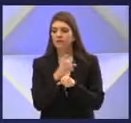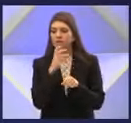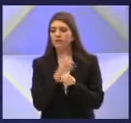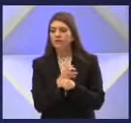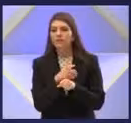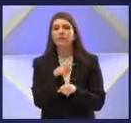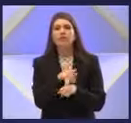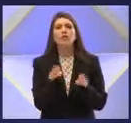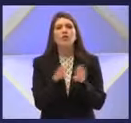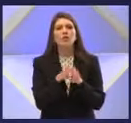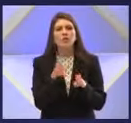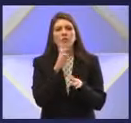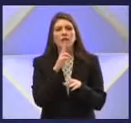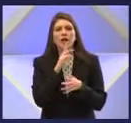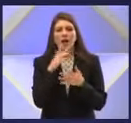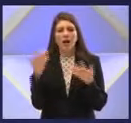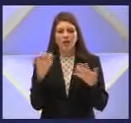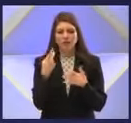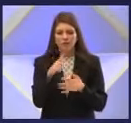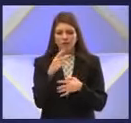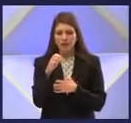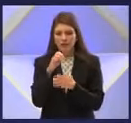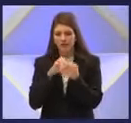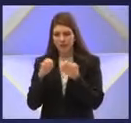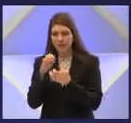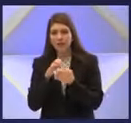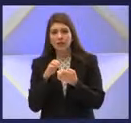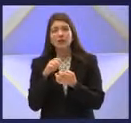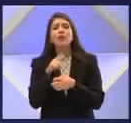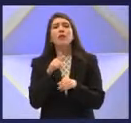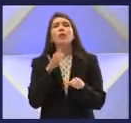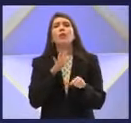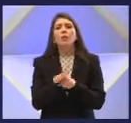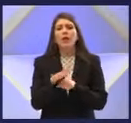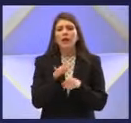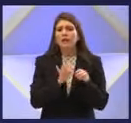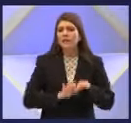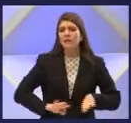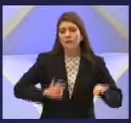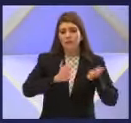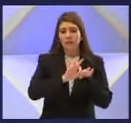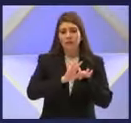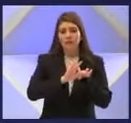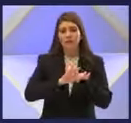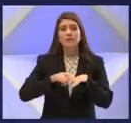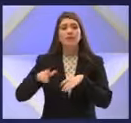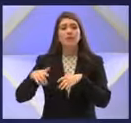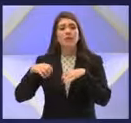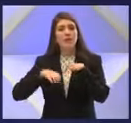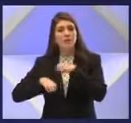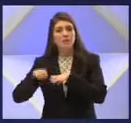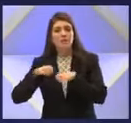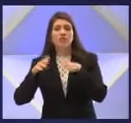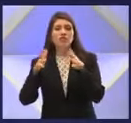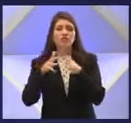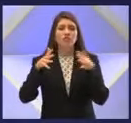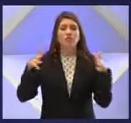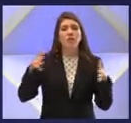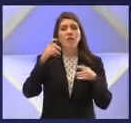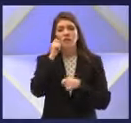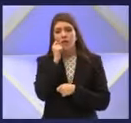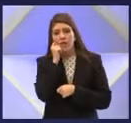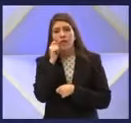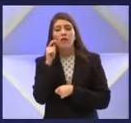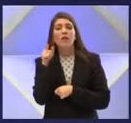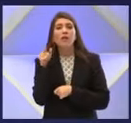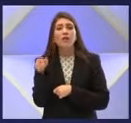que yo creo que es lo más importante que los jóvenes las pequeñas empresas las grandes que tienen oportunidad